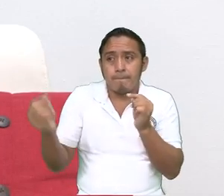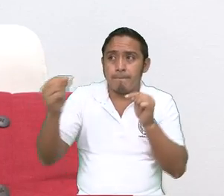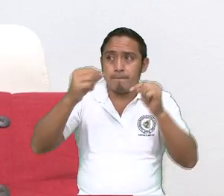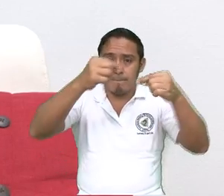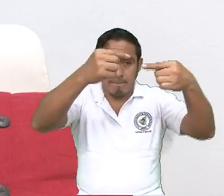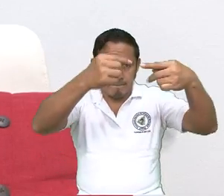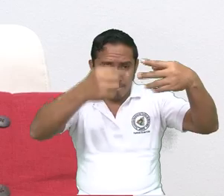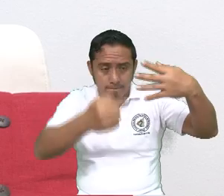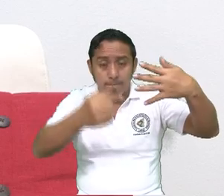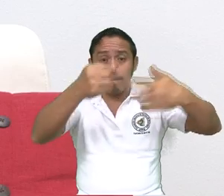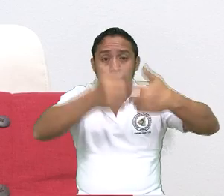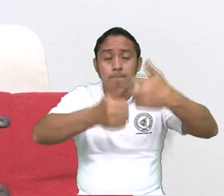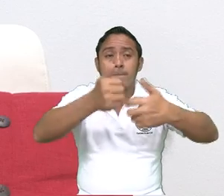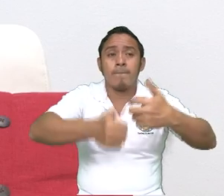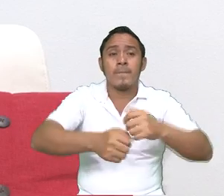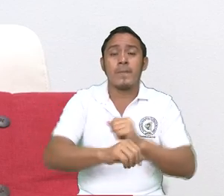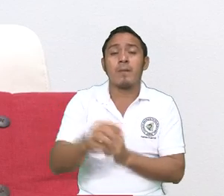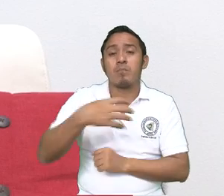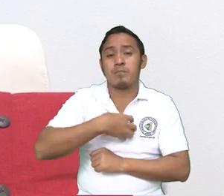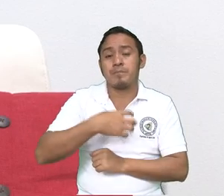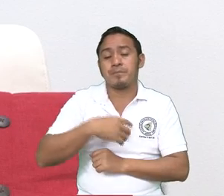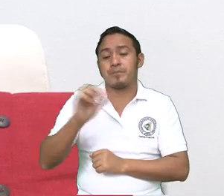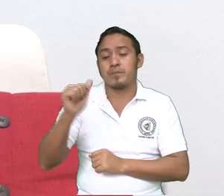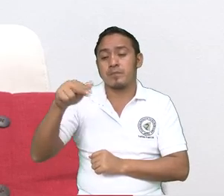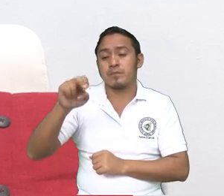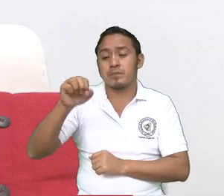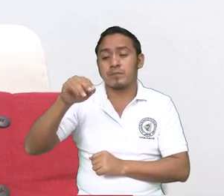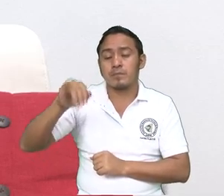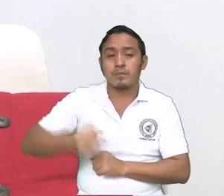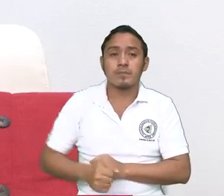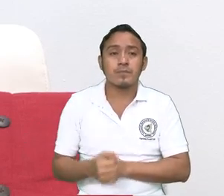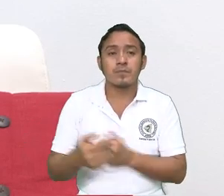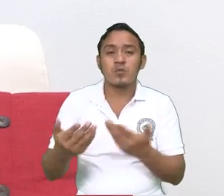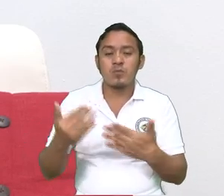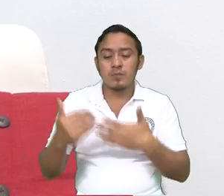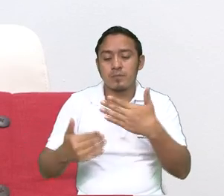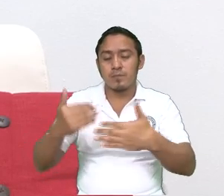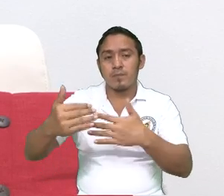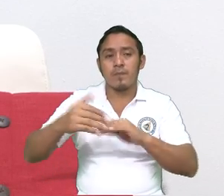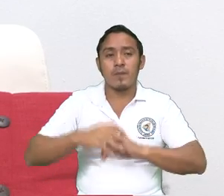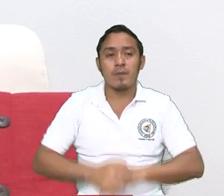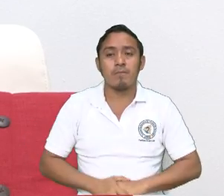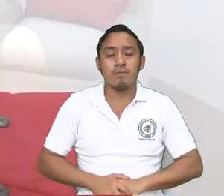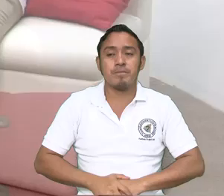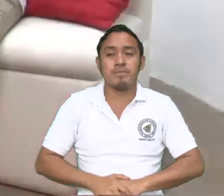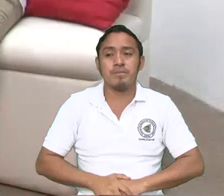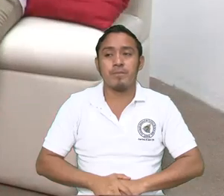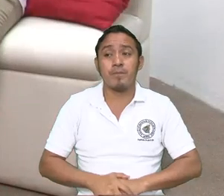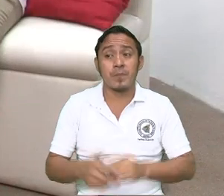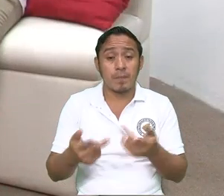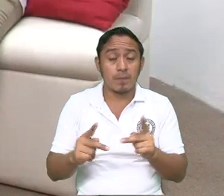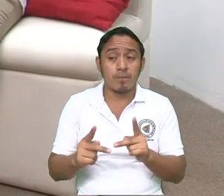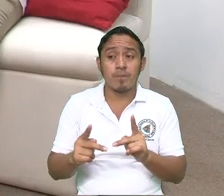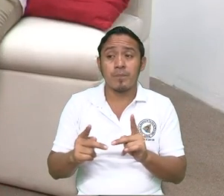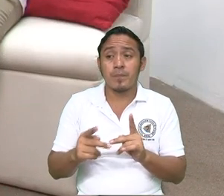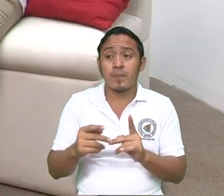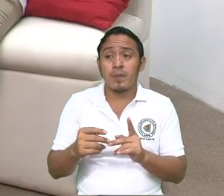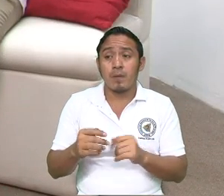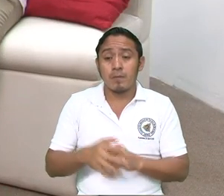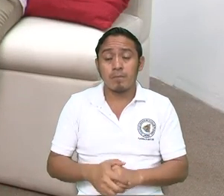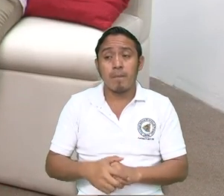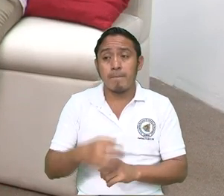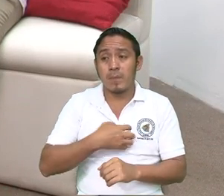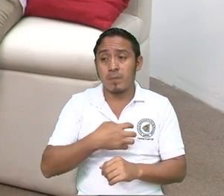del riesgo de la anemia y qué tanto avanza verdad pero sí puede